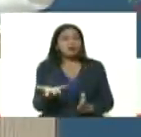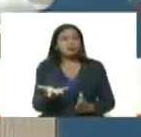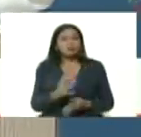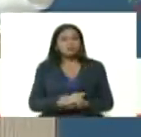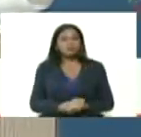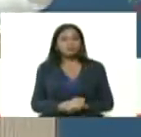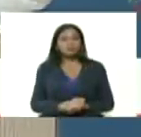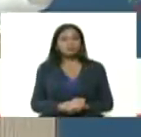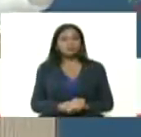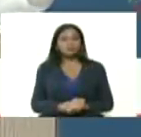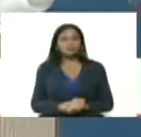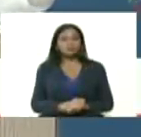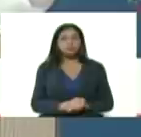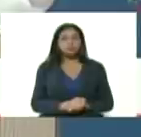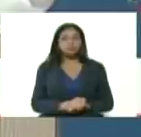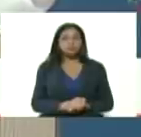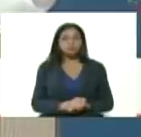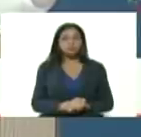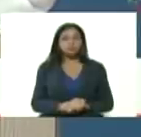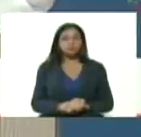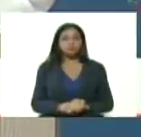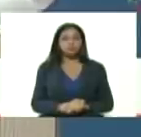que hemos